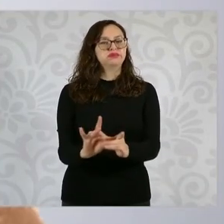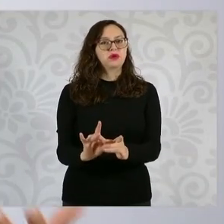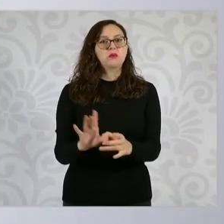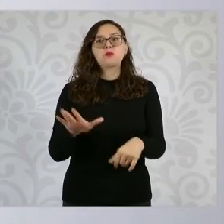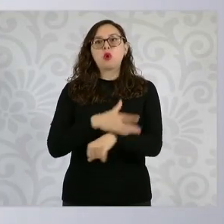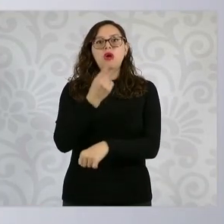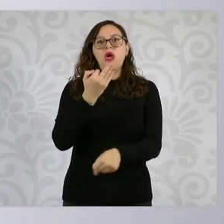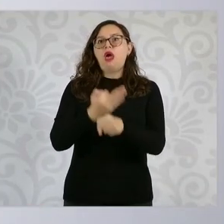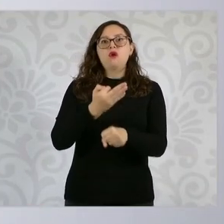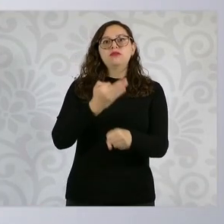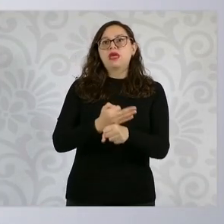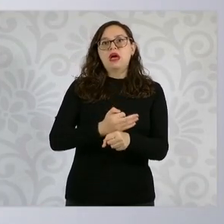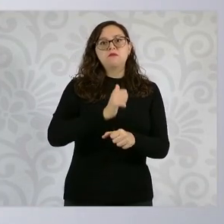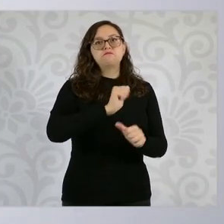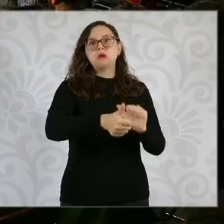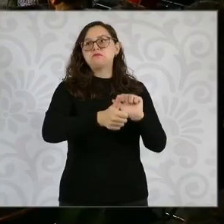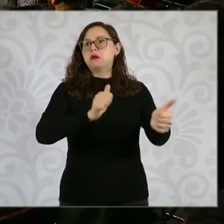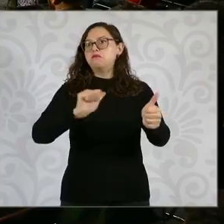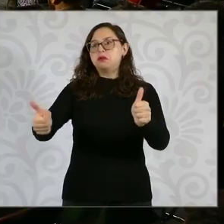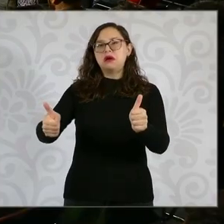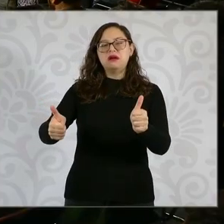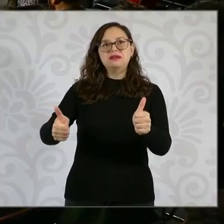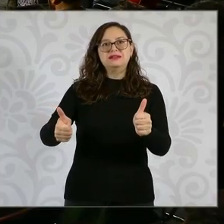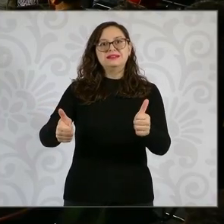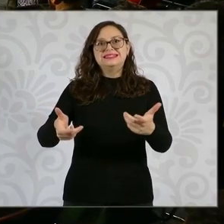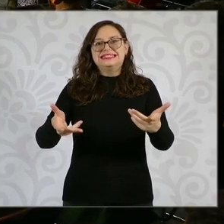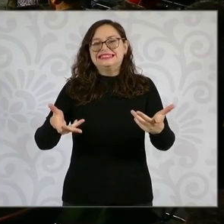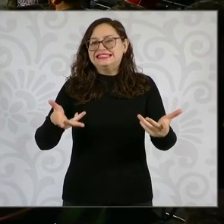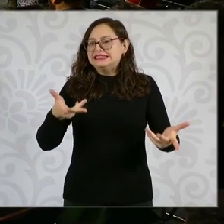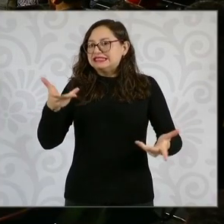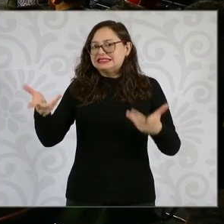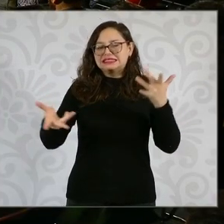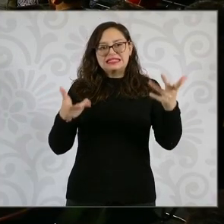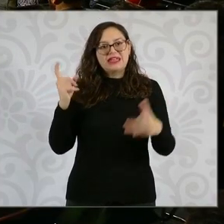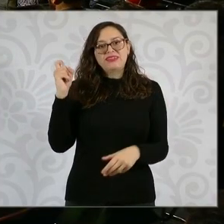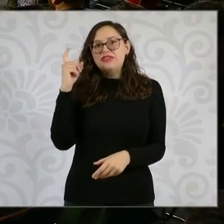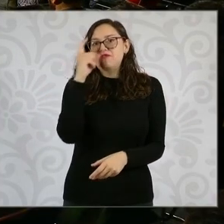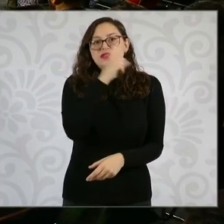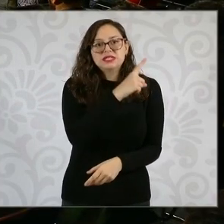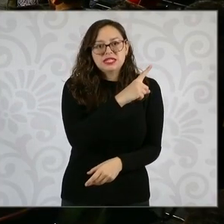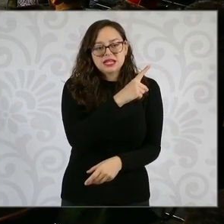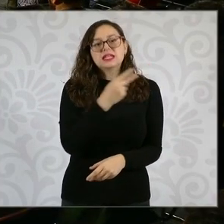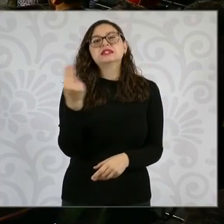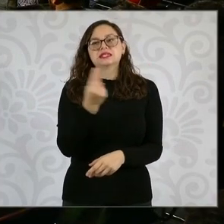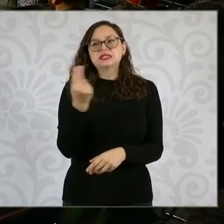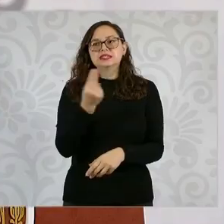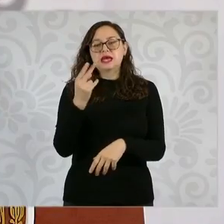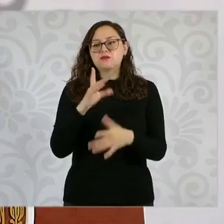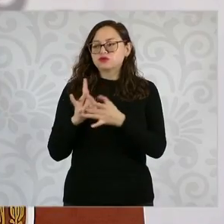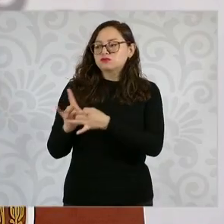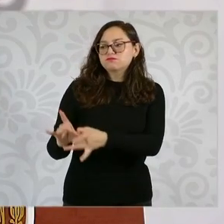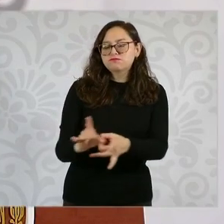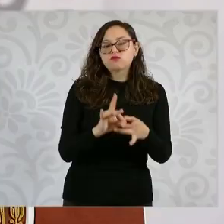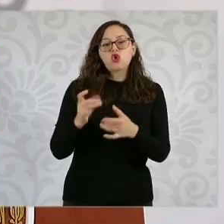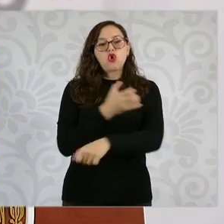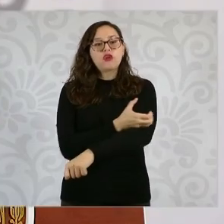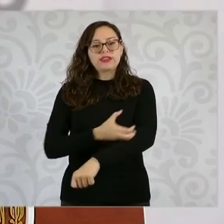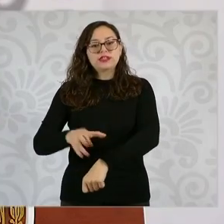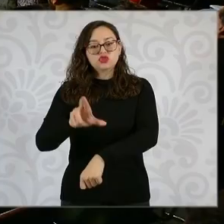en las judicializaciones de las carpetas de investigación y, por supuesto, en las detenciones de los